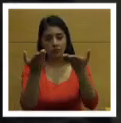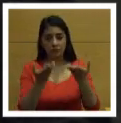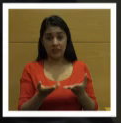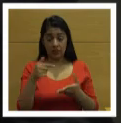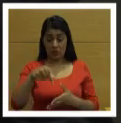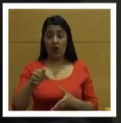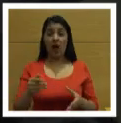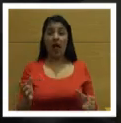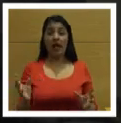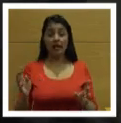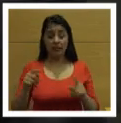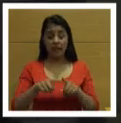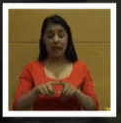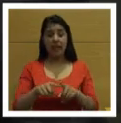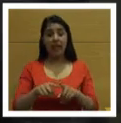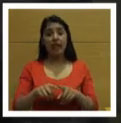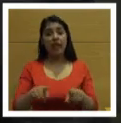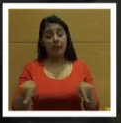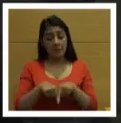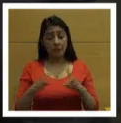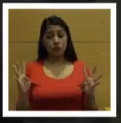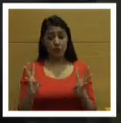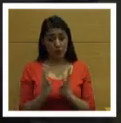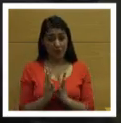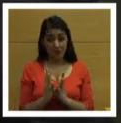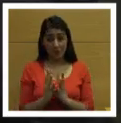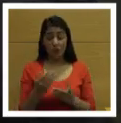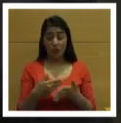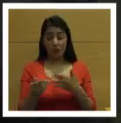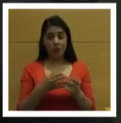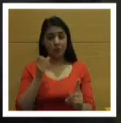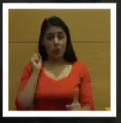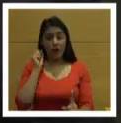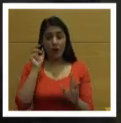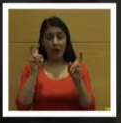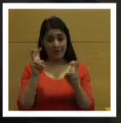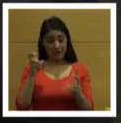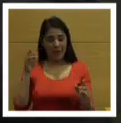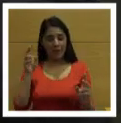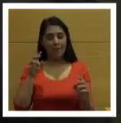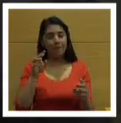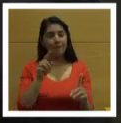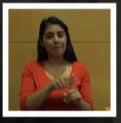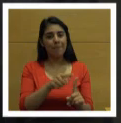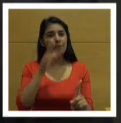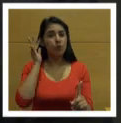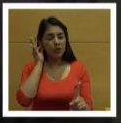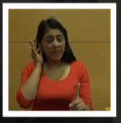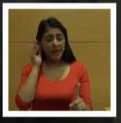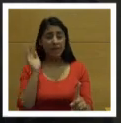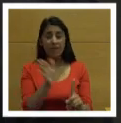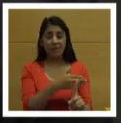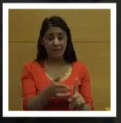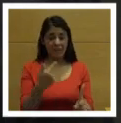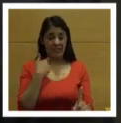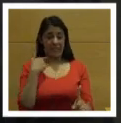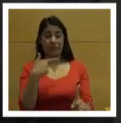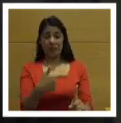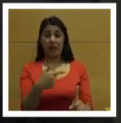este encuentro, cuyo tema específico lo constituye el acceso a la justicia de mujeres víctimas de violencia de